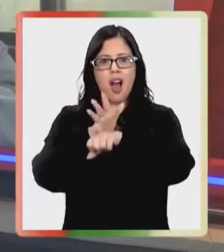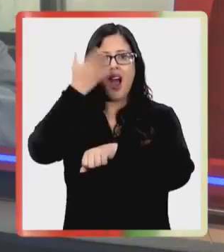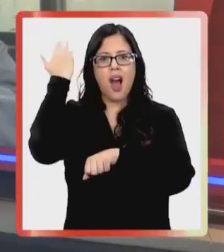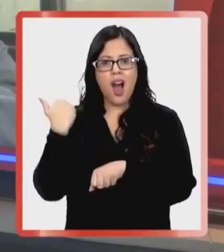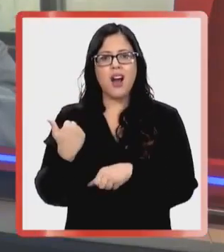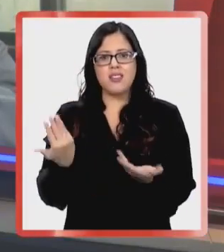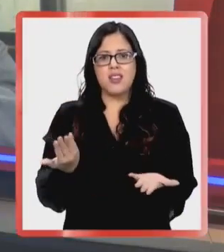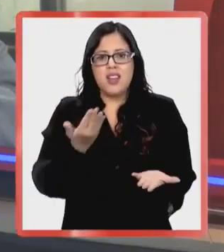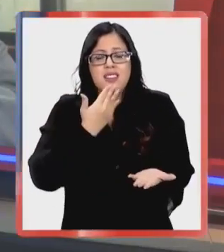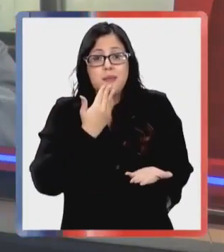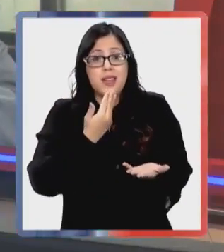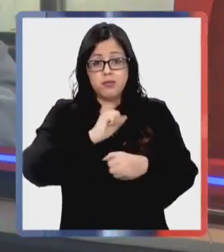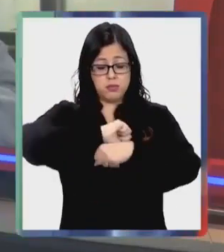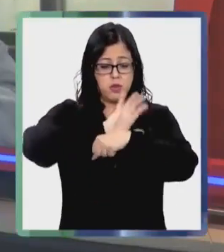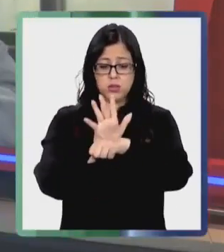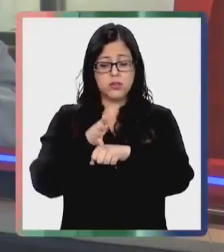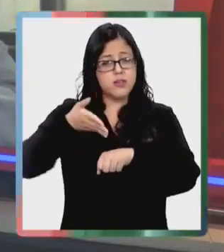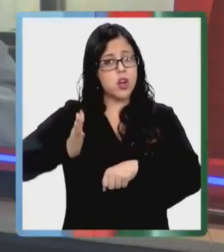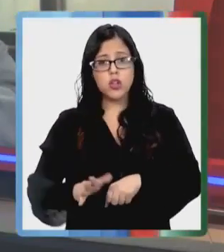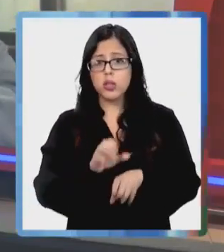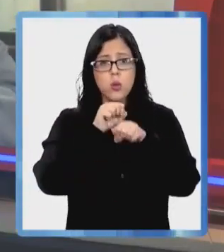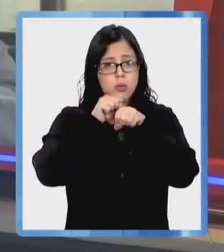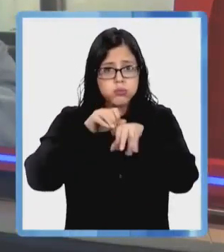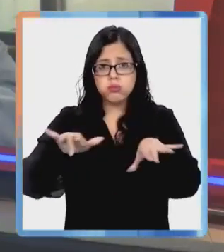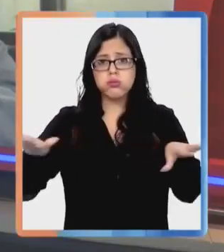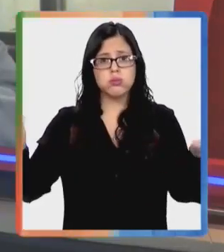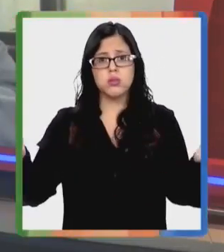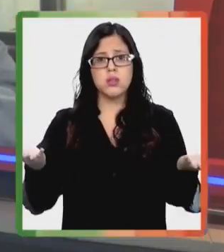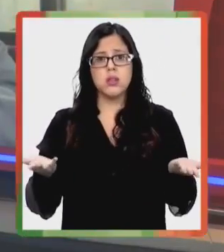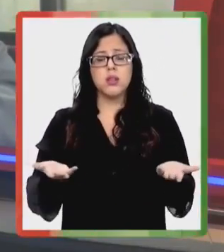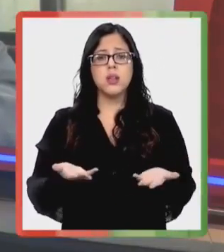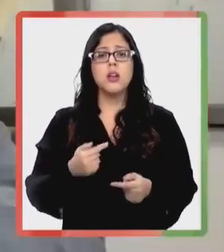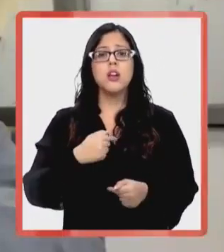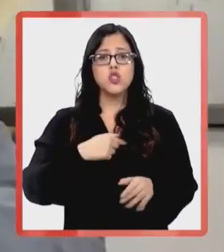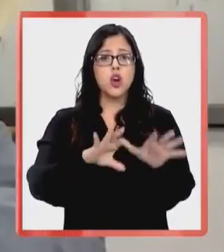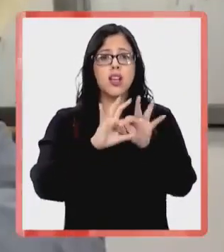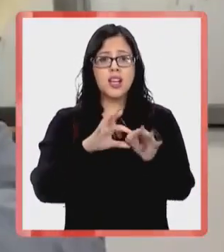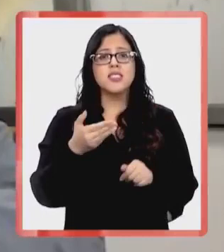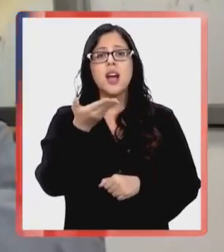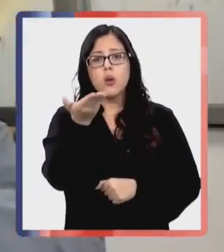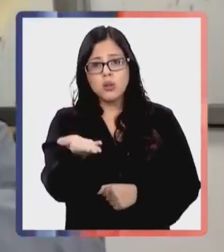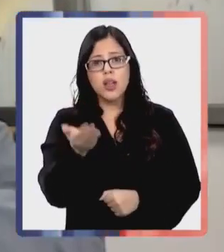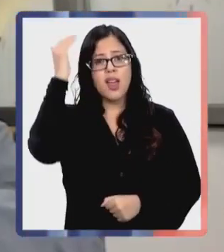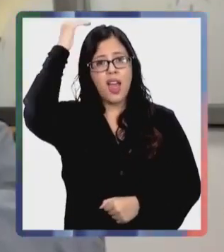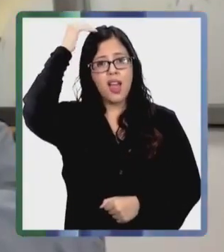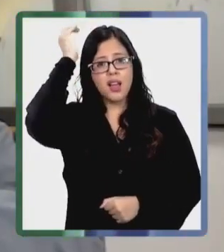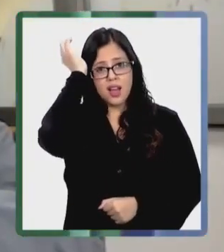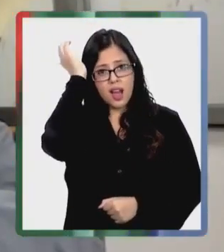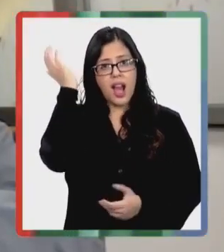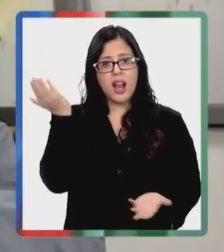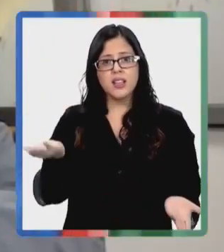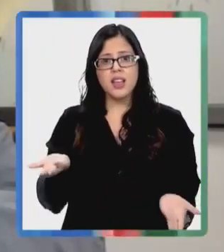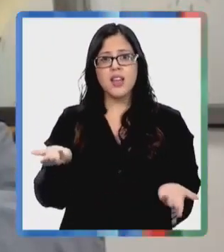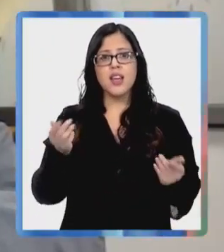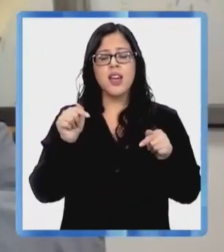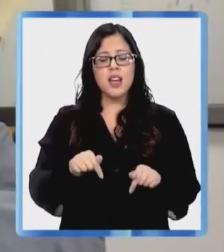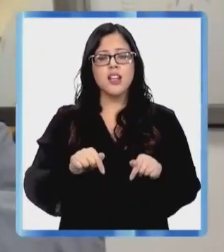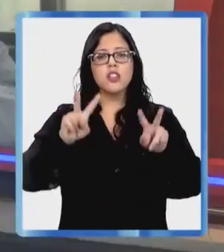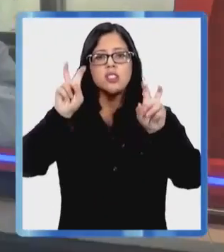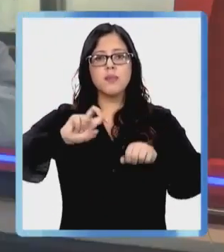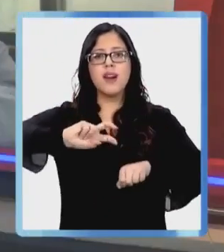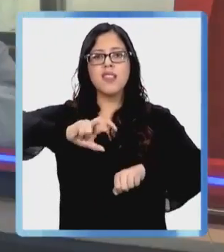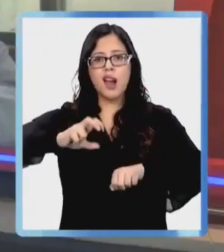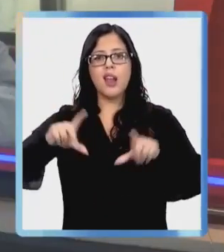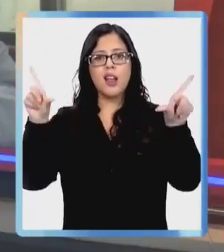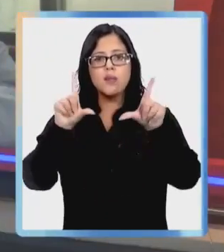virus respiratorios, incluido el COVID-19, que sigue circulando de persona en persona? Yo quiero darle las gracias a usted más bien, Scarlett, porque creo que